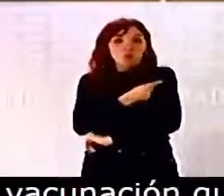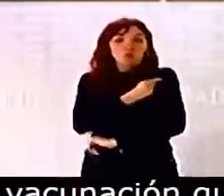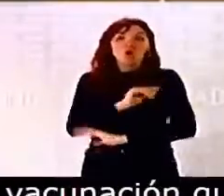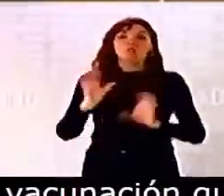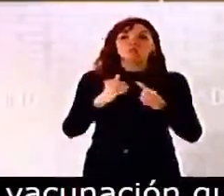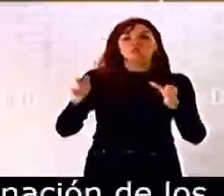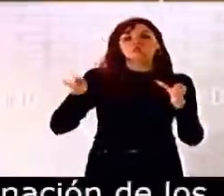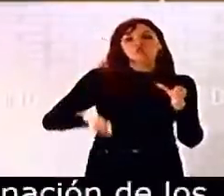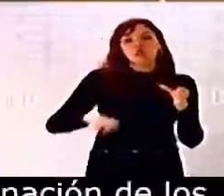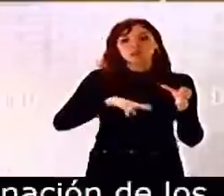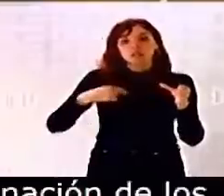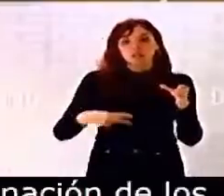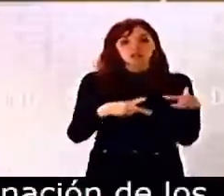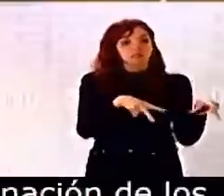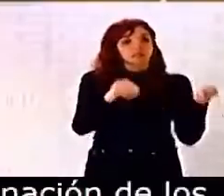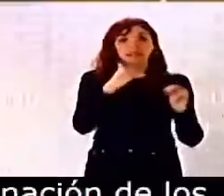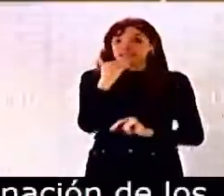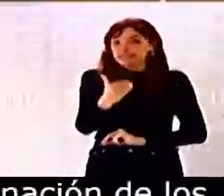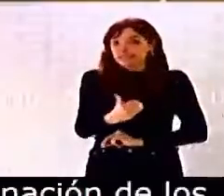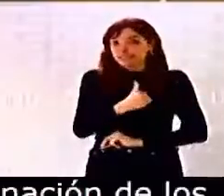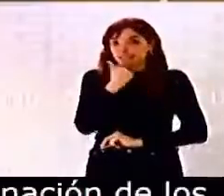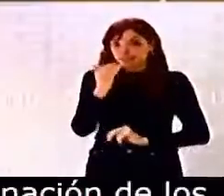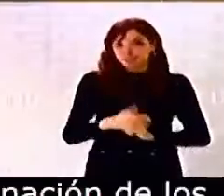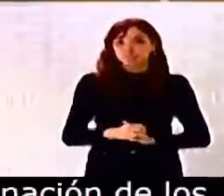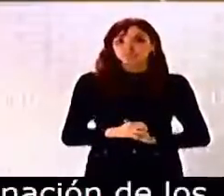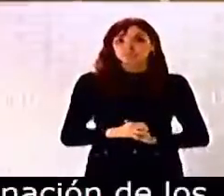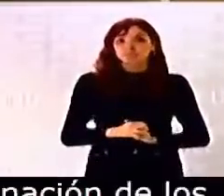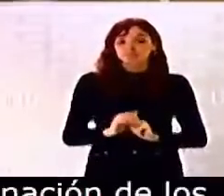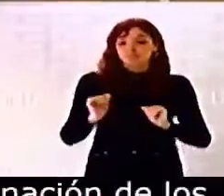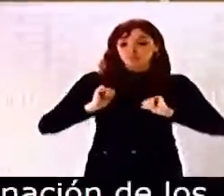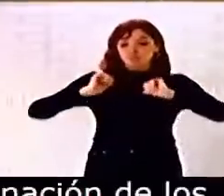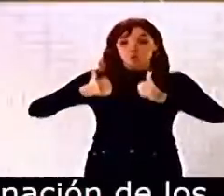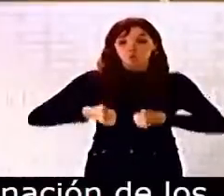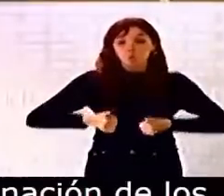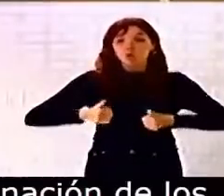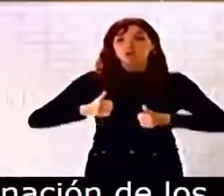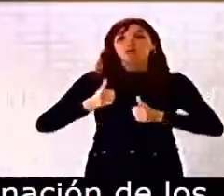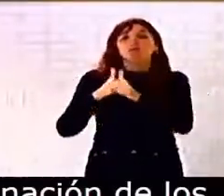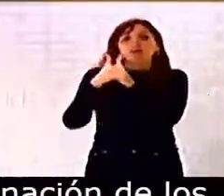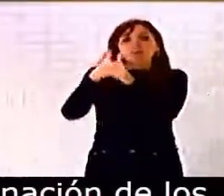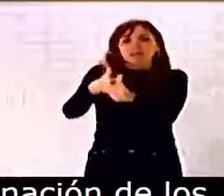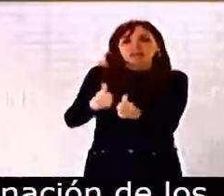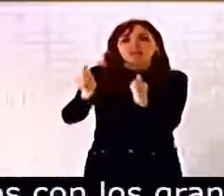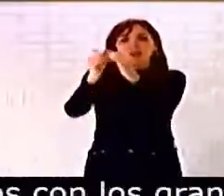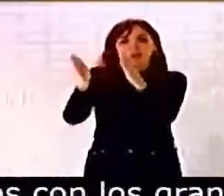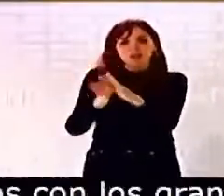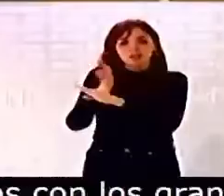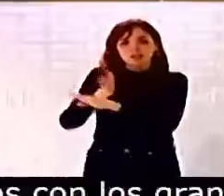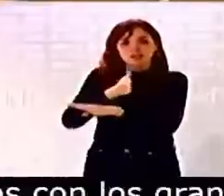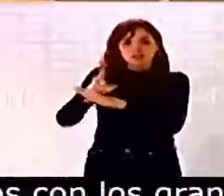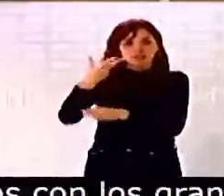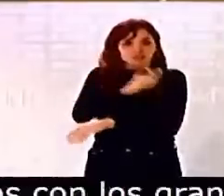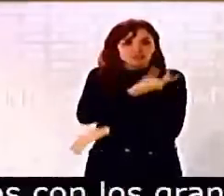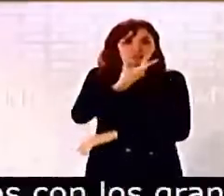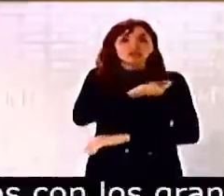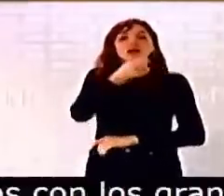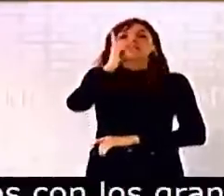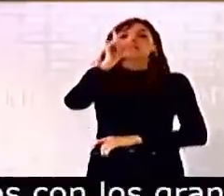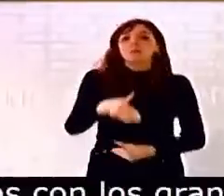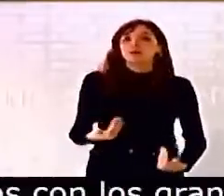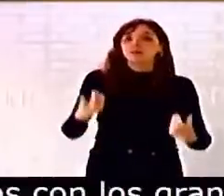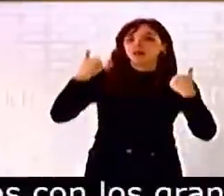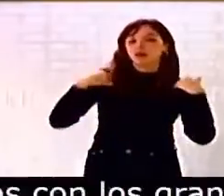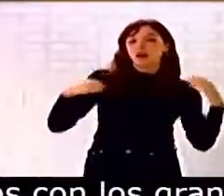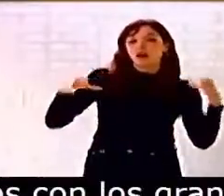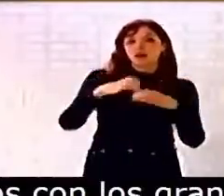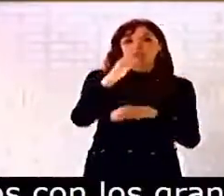profesionales sanitarios en primera línea. Empezaremos con los grandes dependientes en domicilio, que también lo harán los equipos de